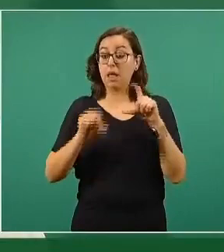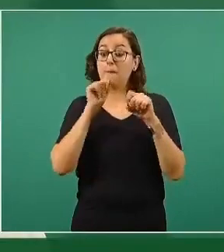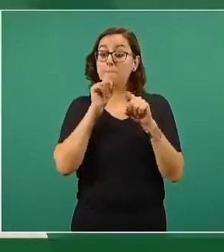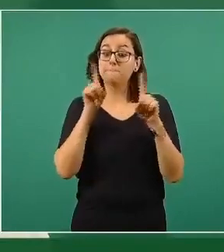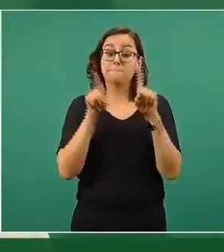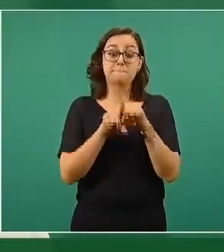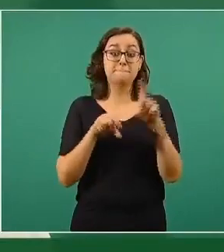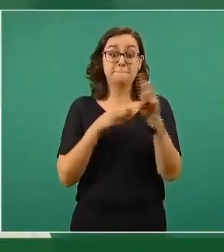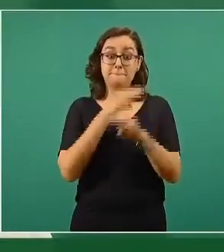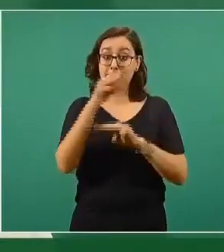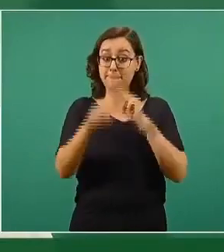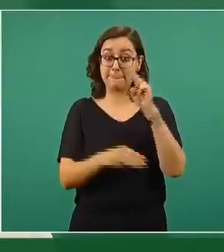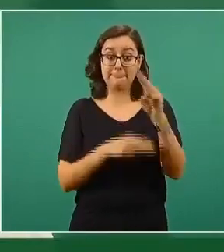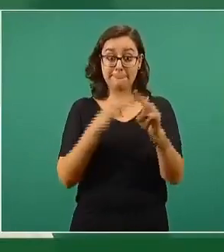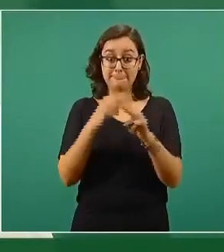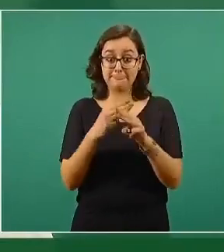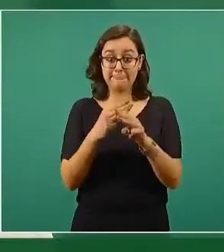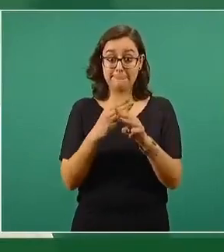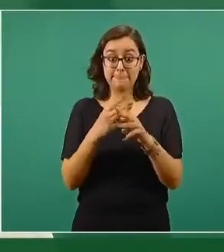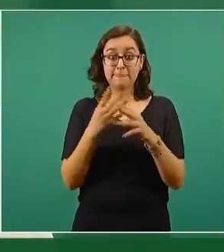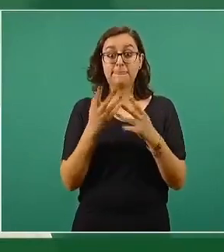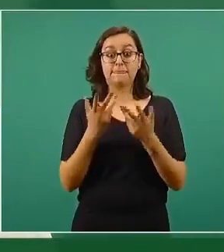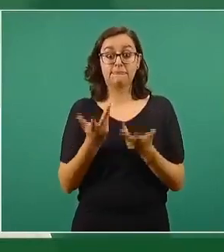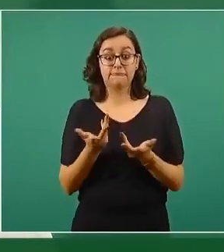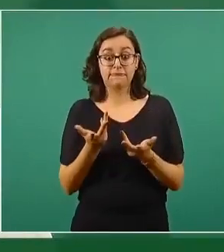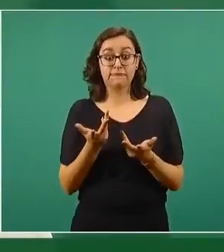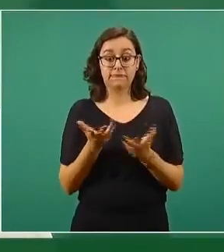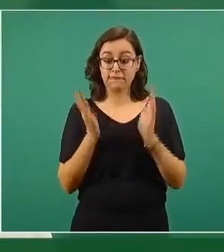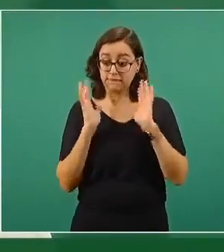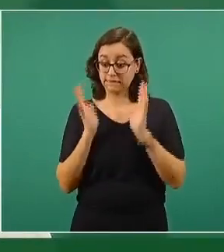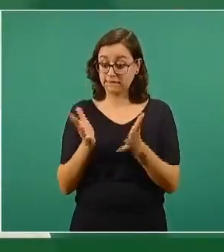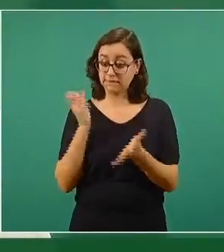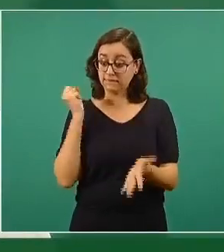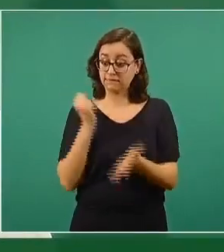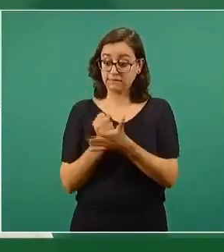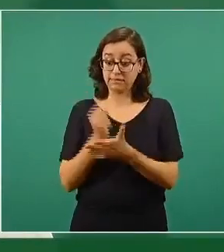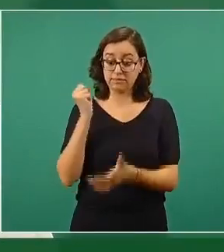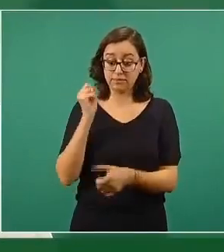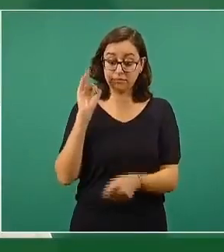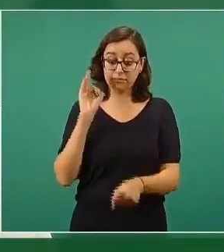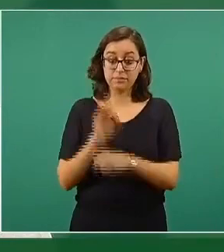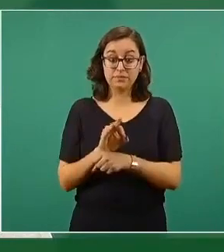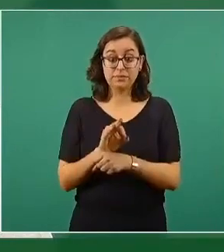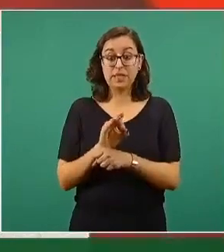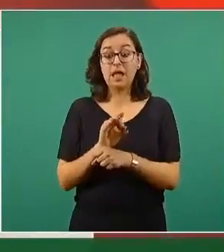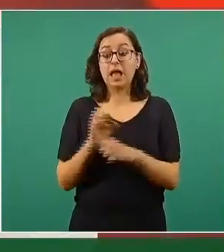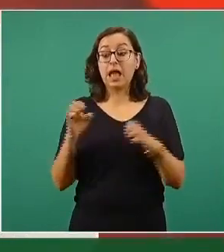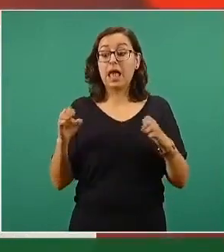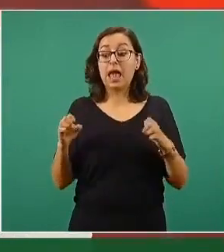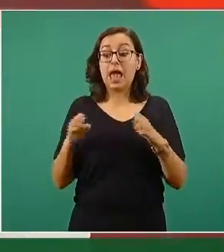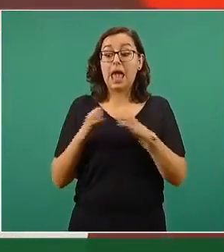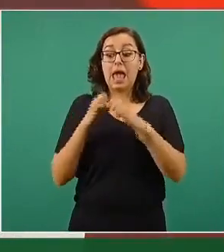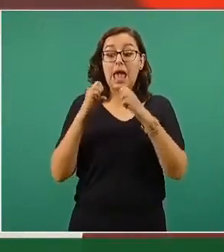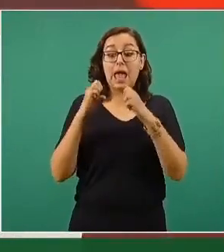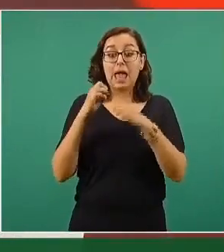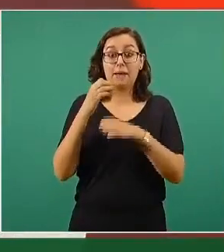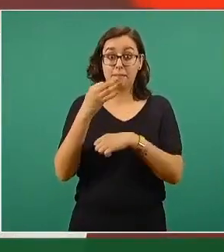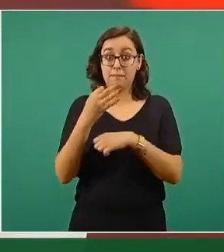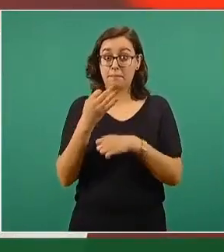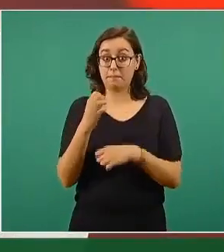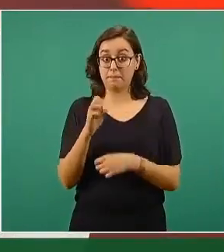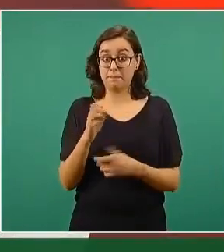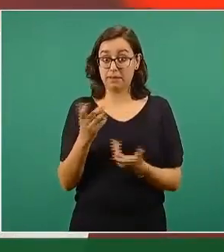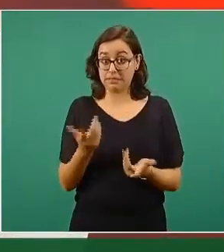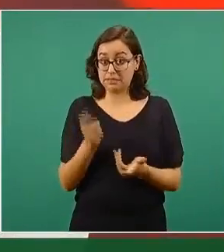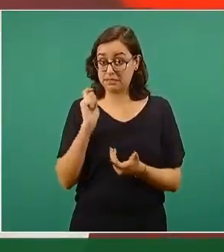donde se usan las vacunas, han recibido autorización de uso de emergencias. No es un registro